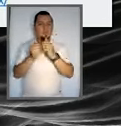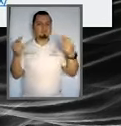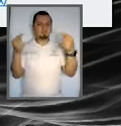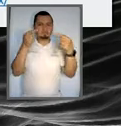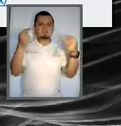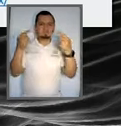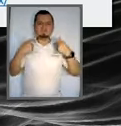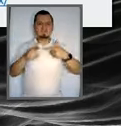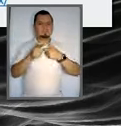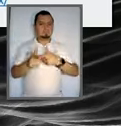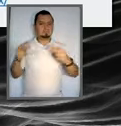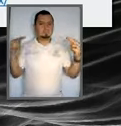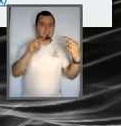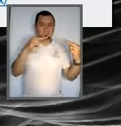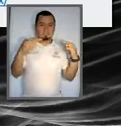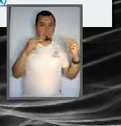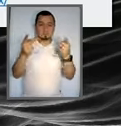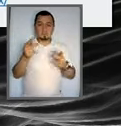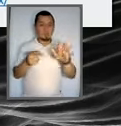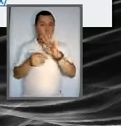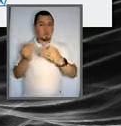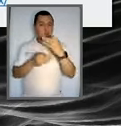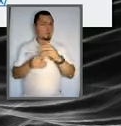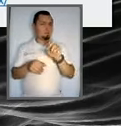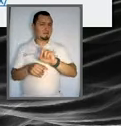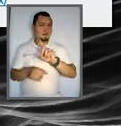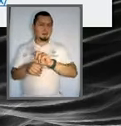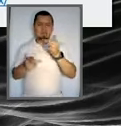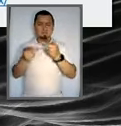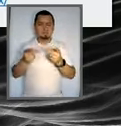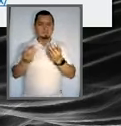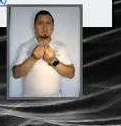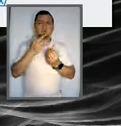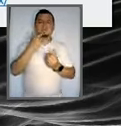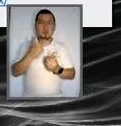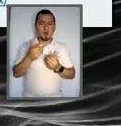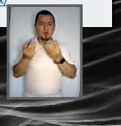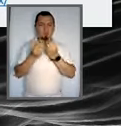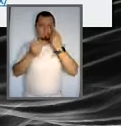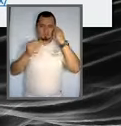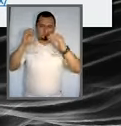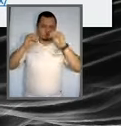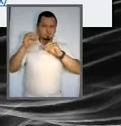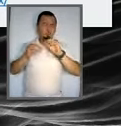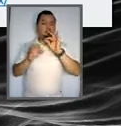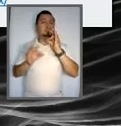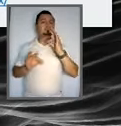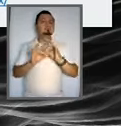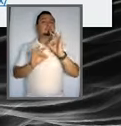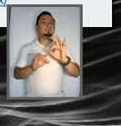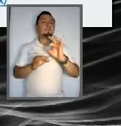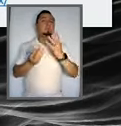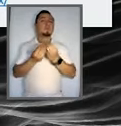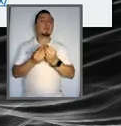La plataforma Recrea Digital todos los días se actualiza, todos los días tiene mejores contenidos y hay una garantía de que un padre